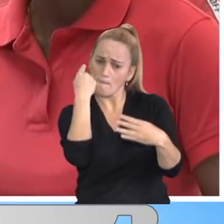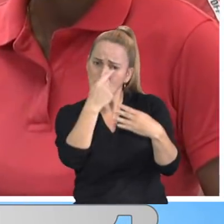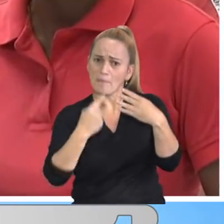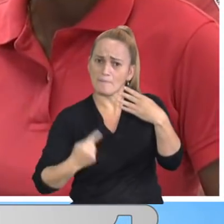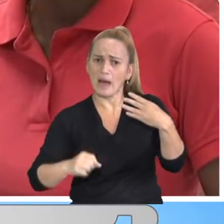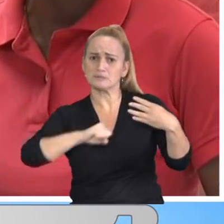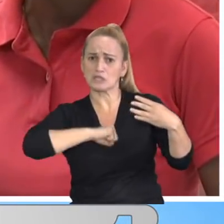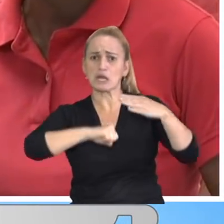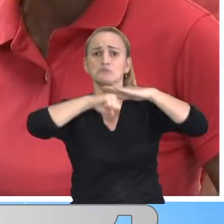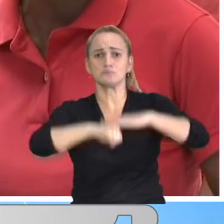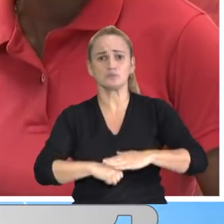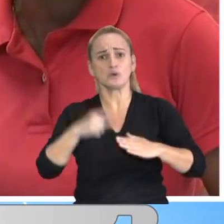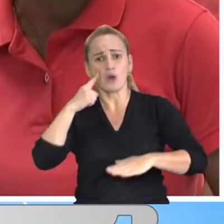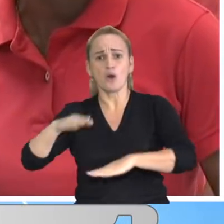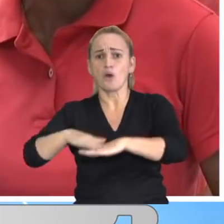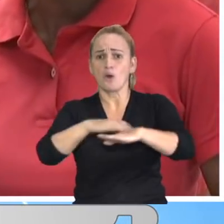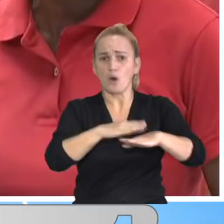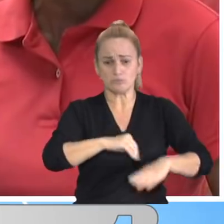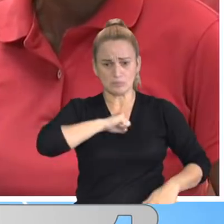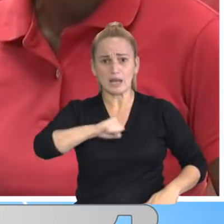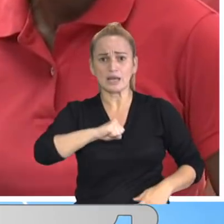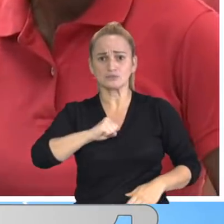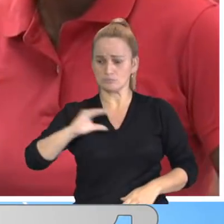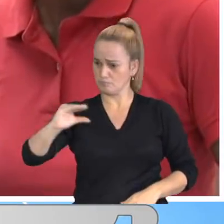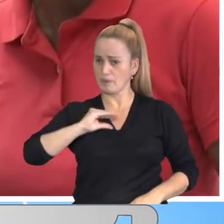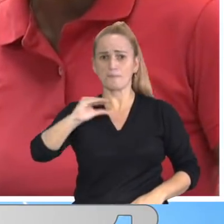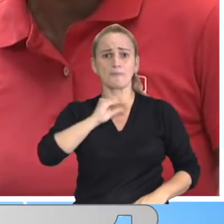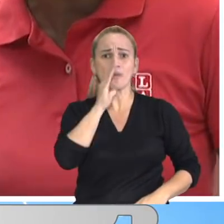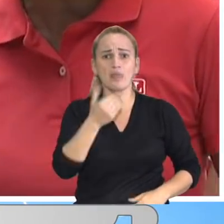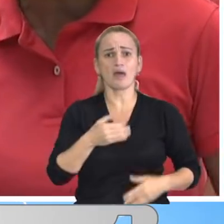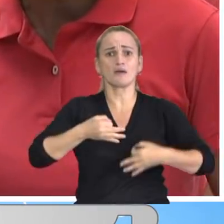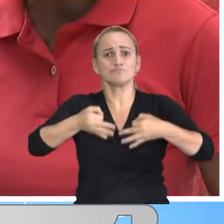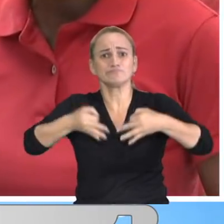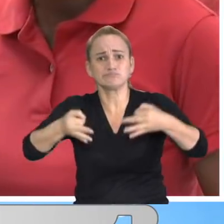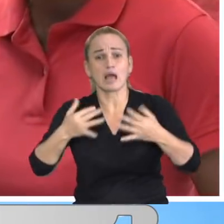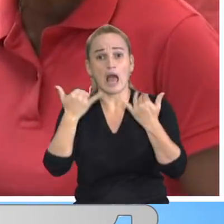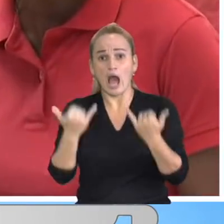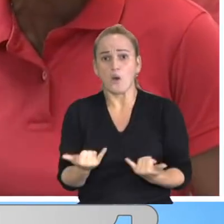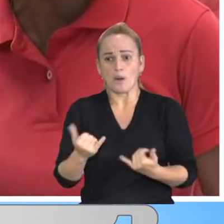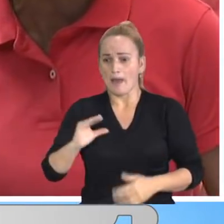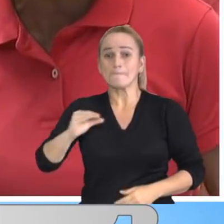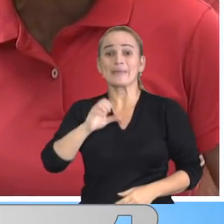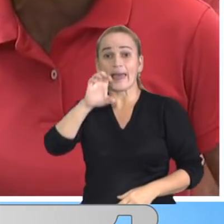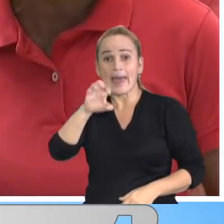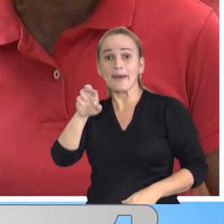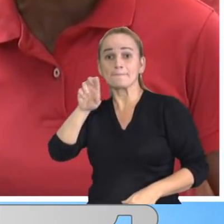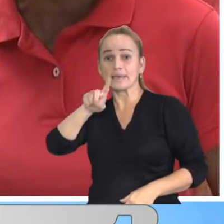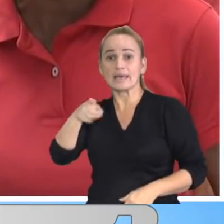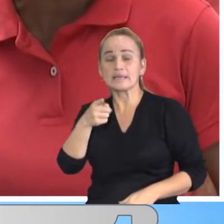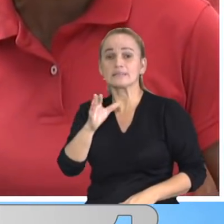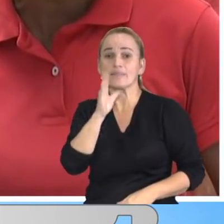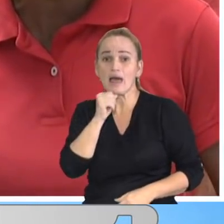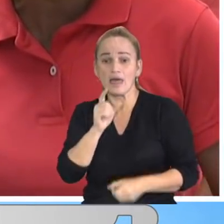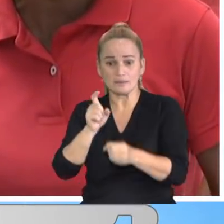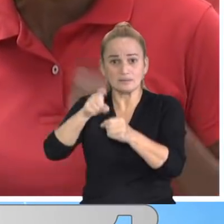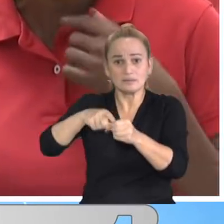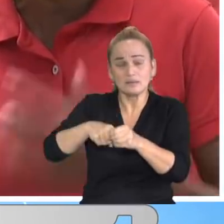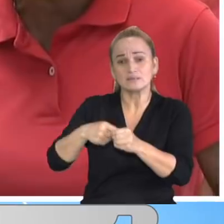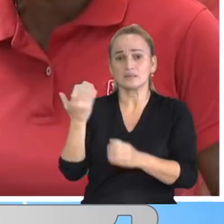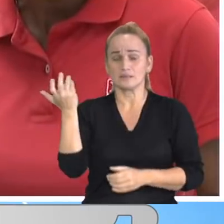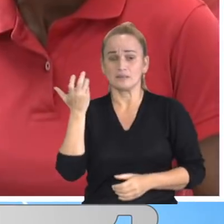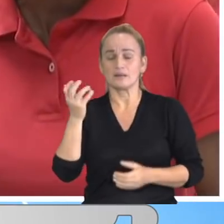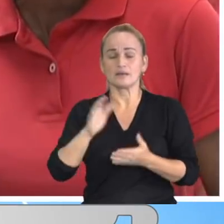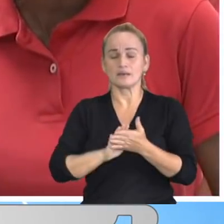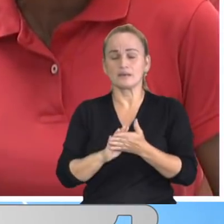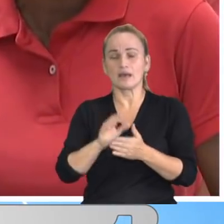uno de los más importantes es nuestro derecho a salario. En estos momentos estamos sin EPS, sin ARL, sin caja de